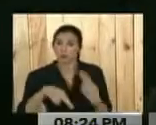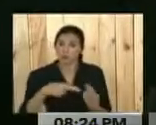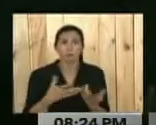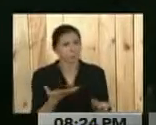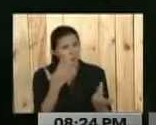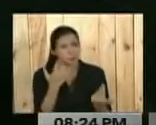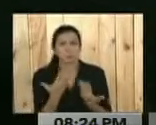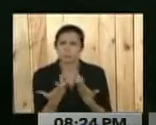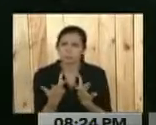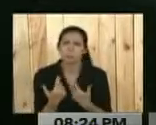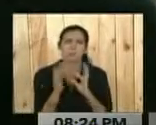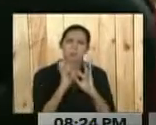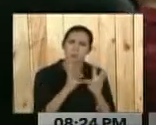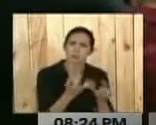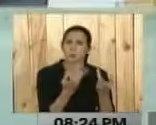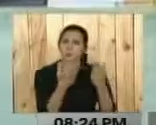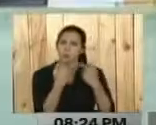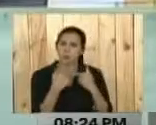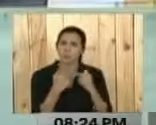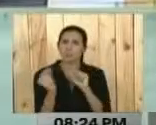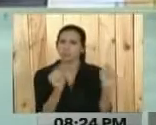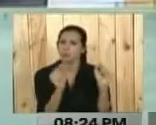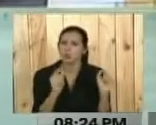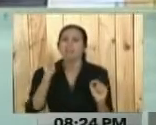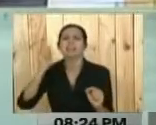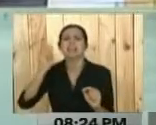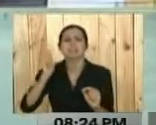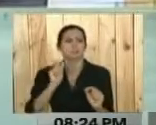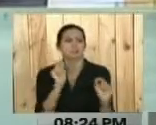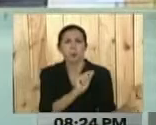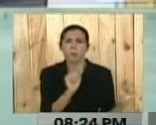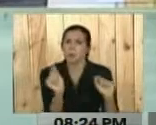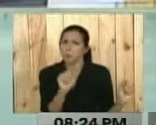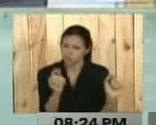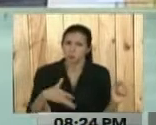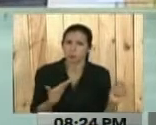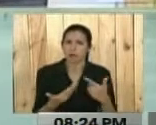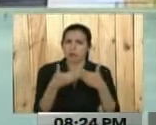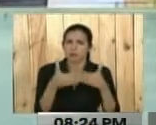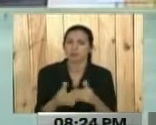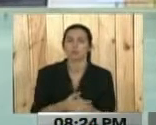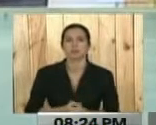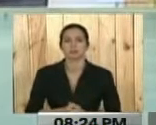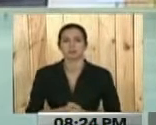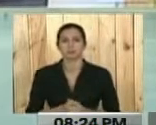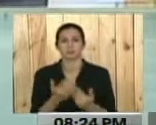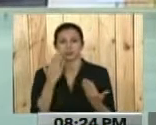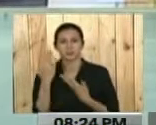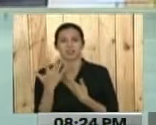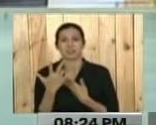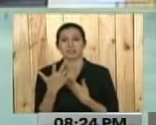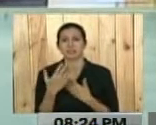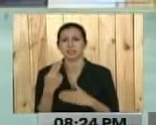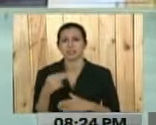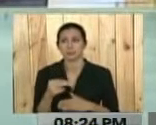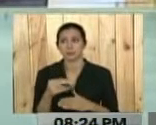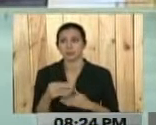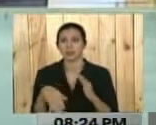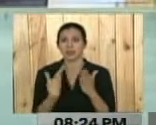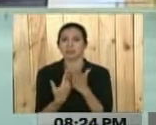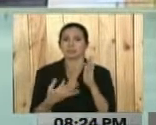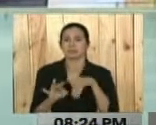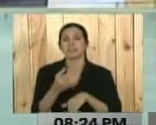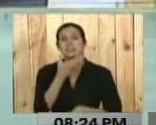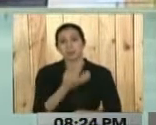sostener tesis y para dar esos debates. Así que del 3 de noviembre al 13 de noviembre, la Feria Internacional